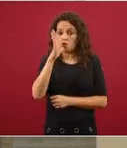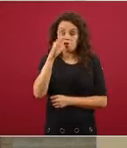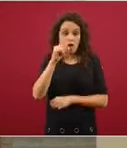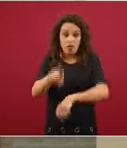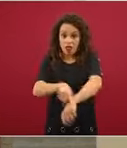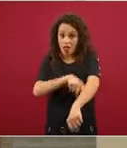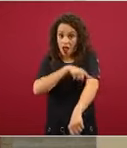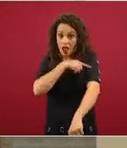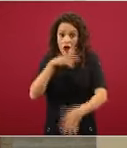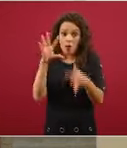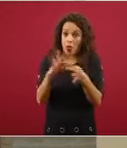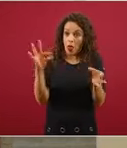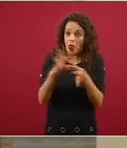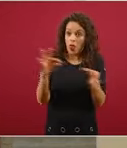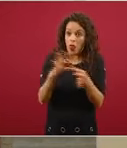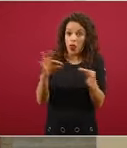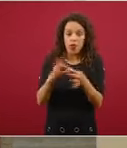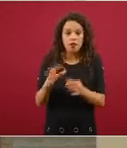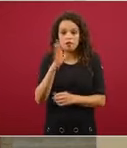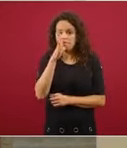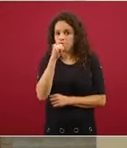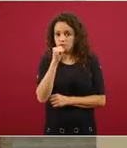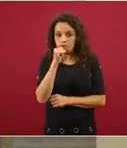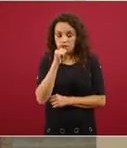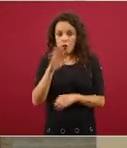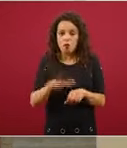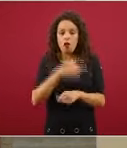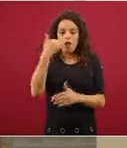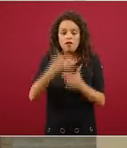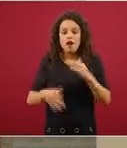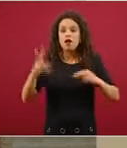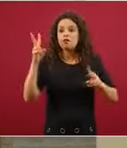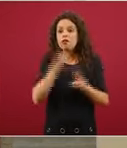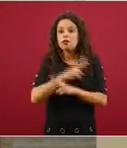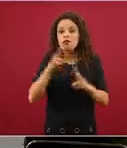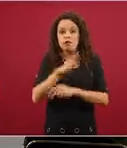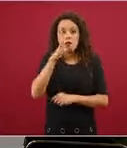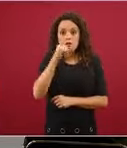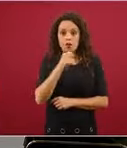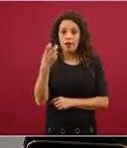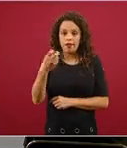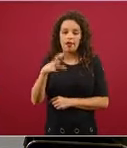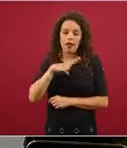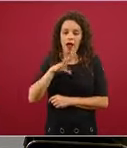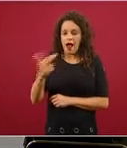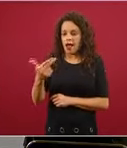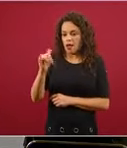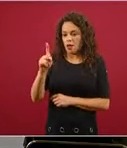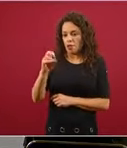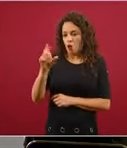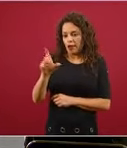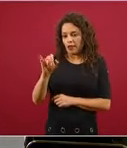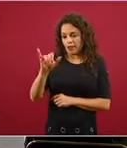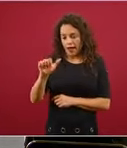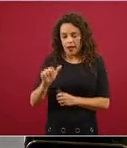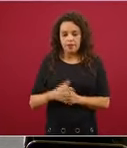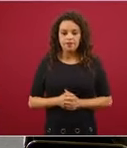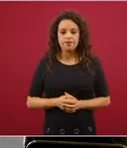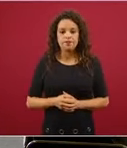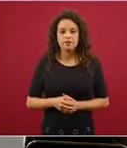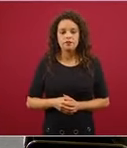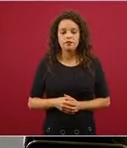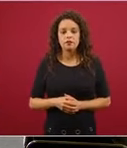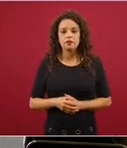tiempo cuando a una persona le falta el aire, cuando una persona tiene hipoxia. La fiebre